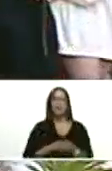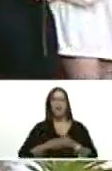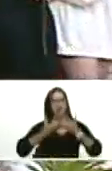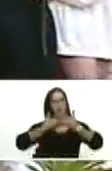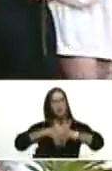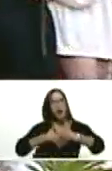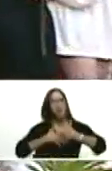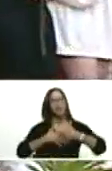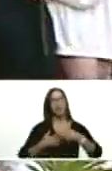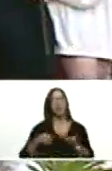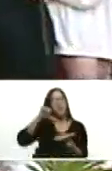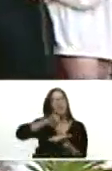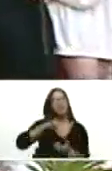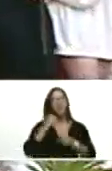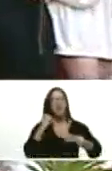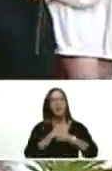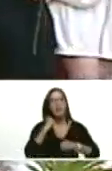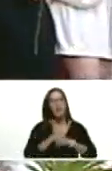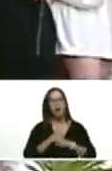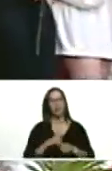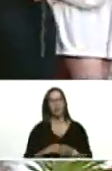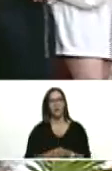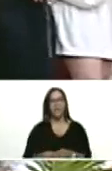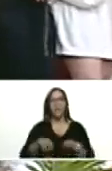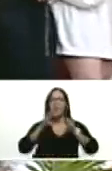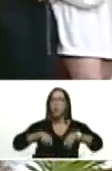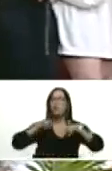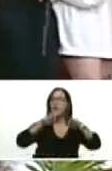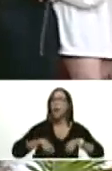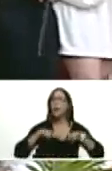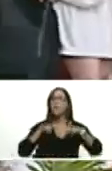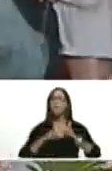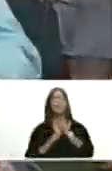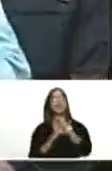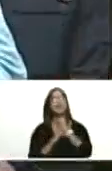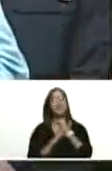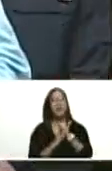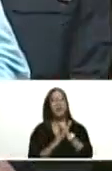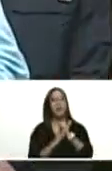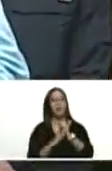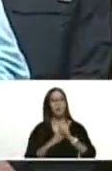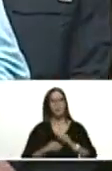fábricas, en los centros de trabajo, en los campos. El liderazgo